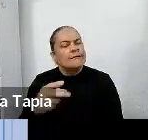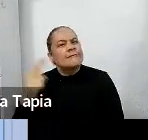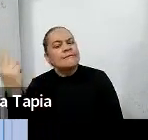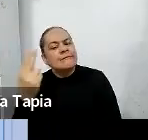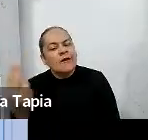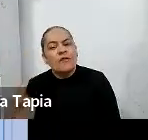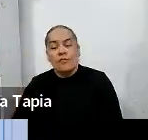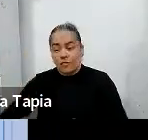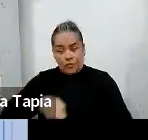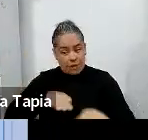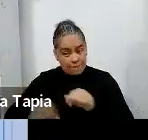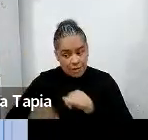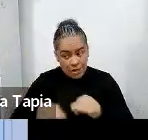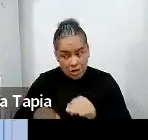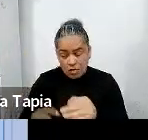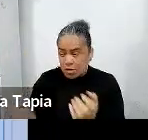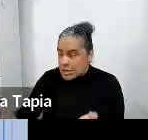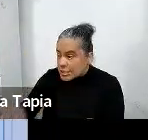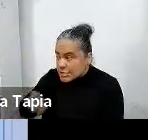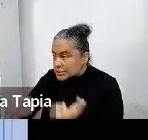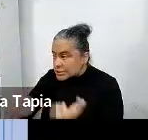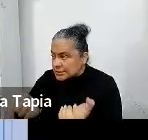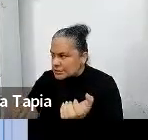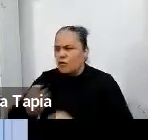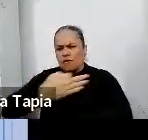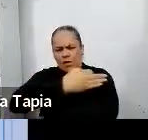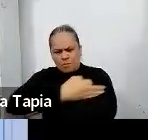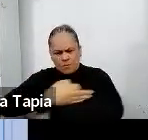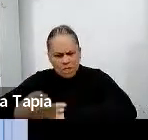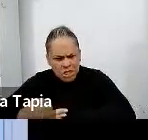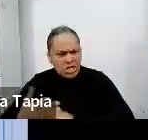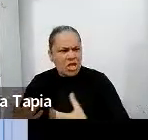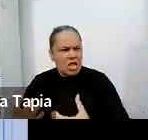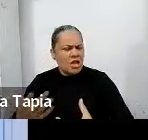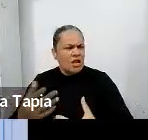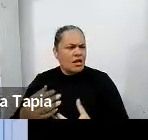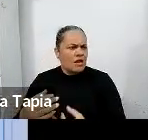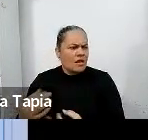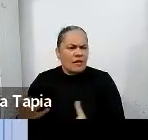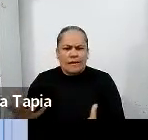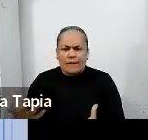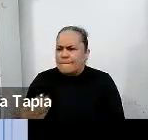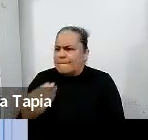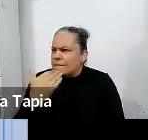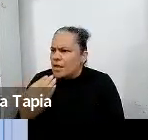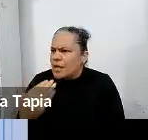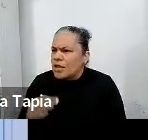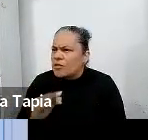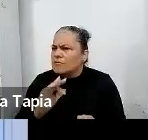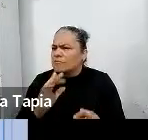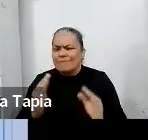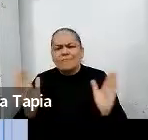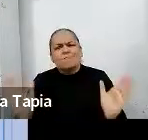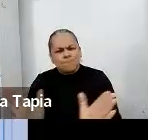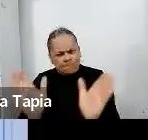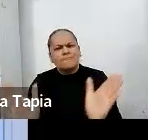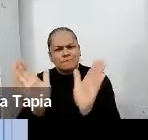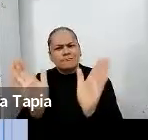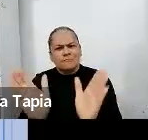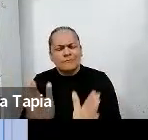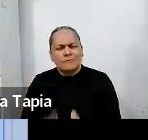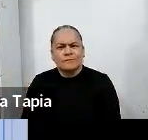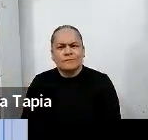relaciones familiares estables y socializar, debe tener un esparcimiento y recreación, y ahí es donde entra este punto, ¿sí?